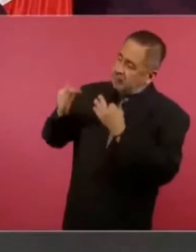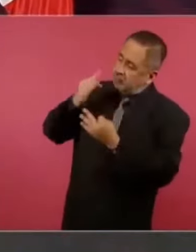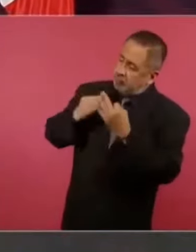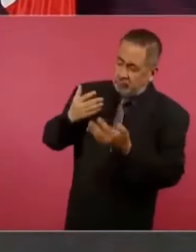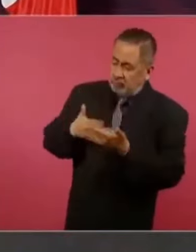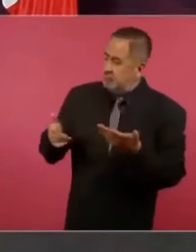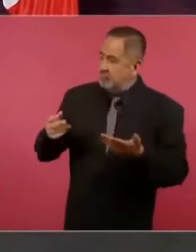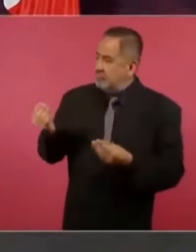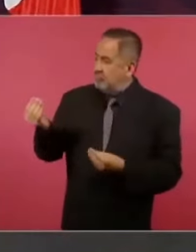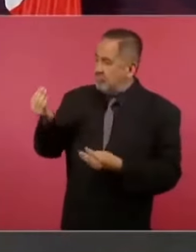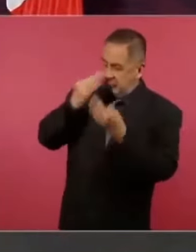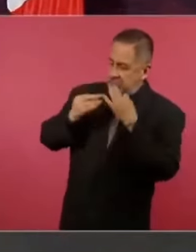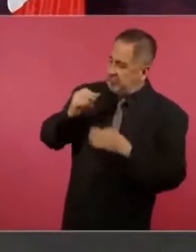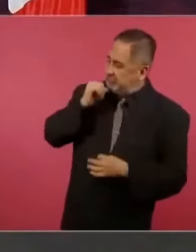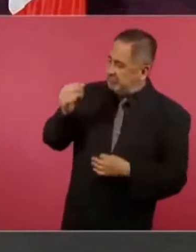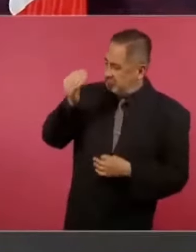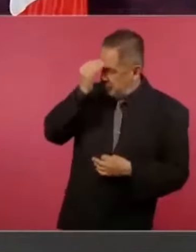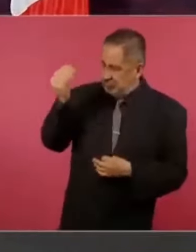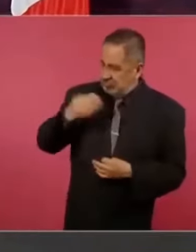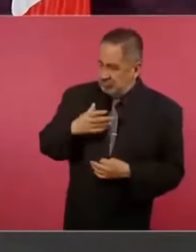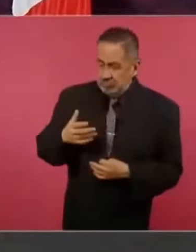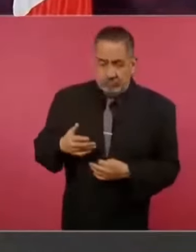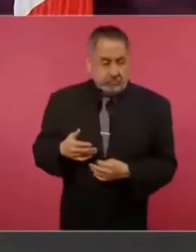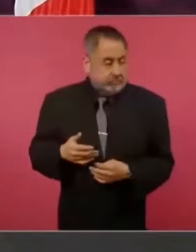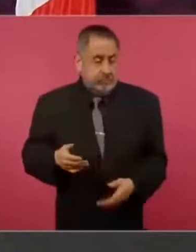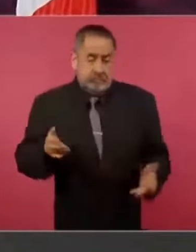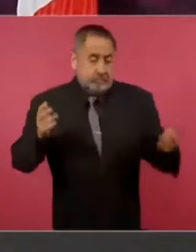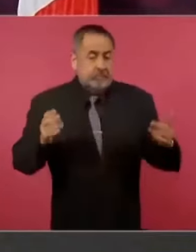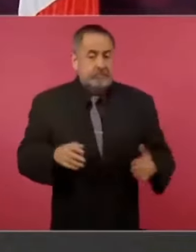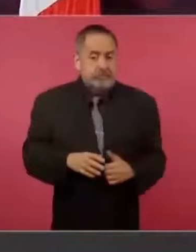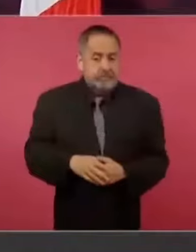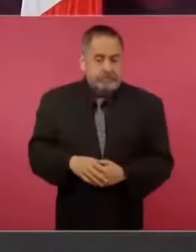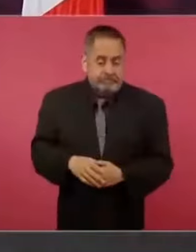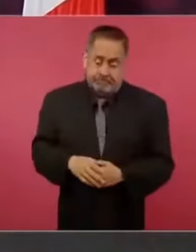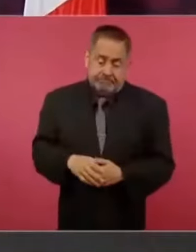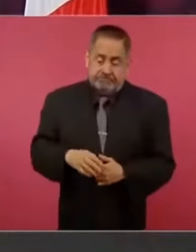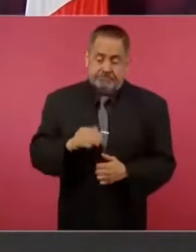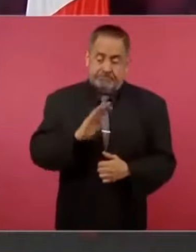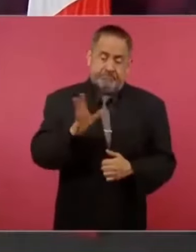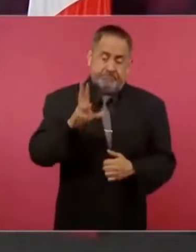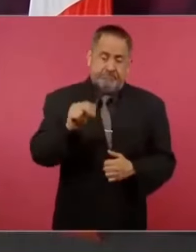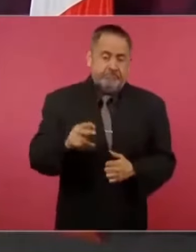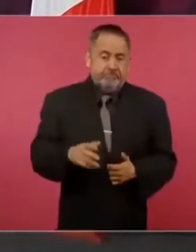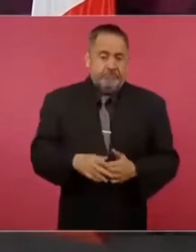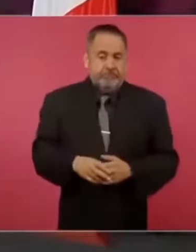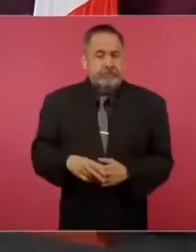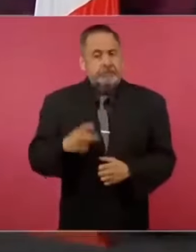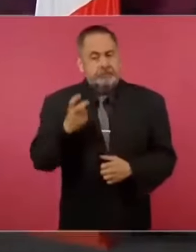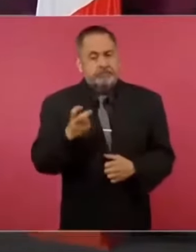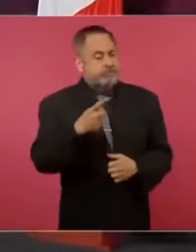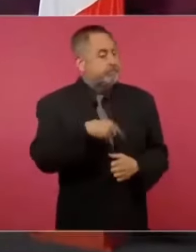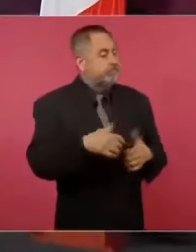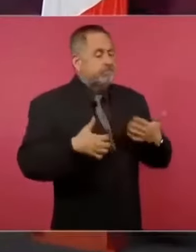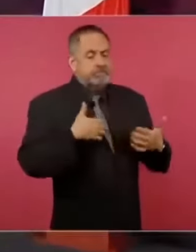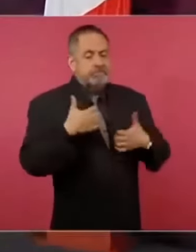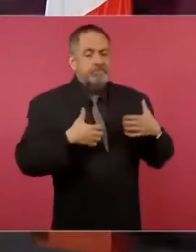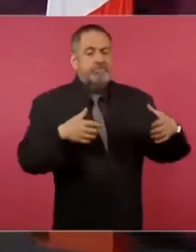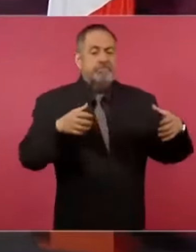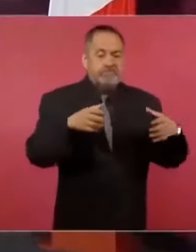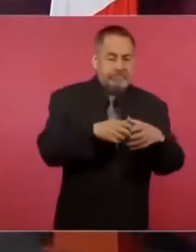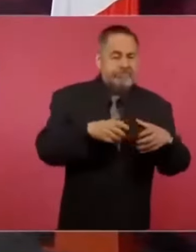gobierno y ahora ya no nos apapachan por eso